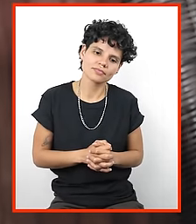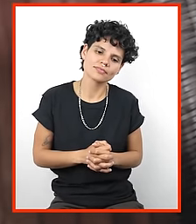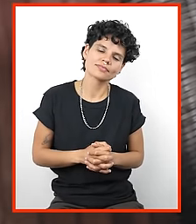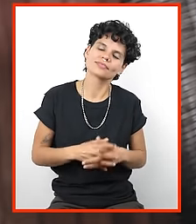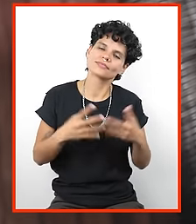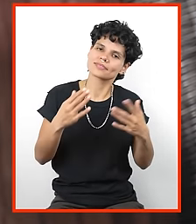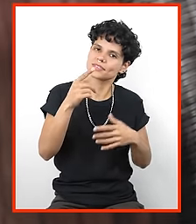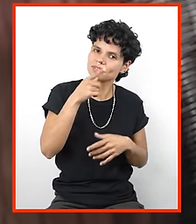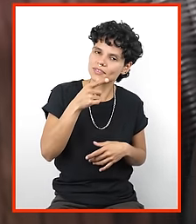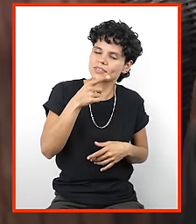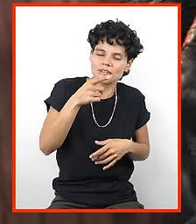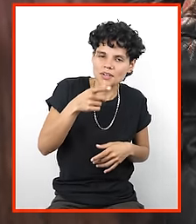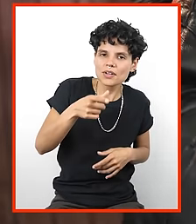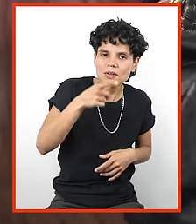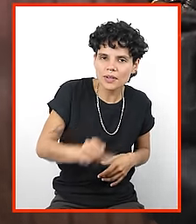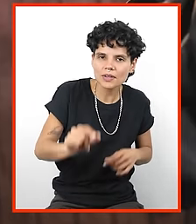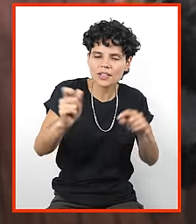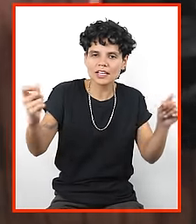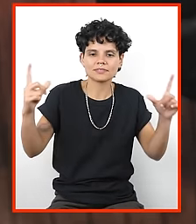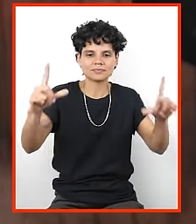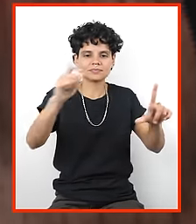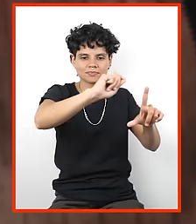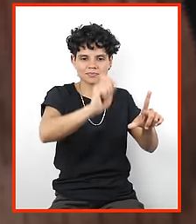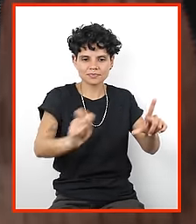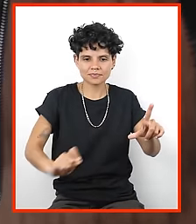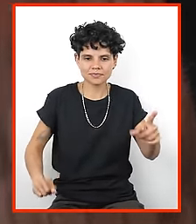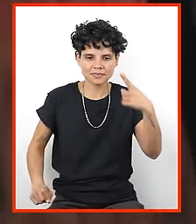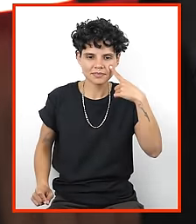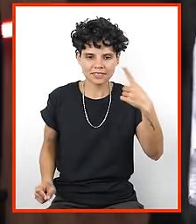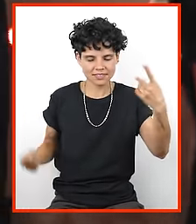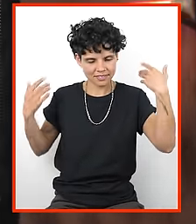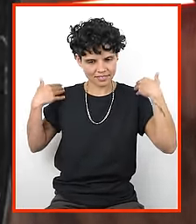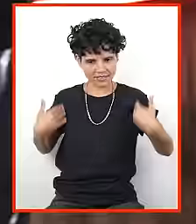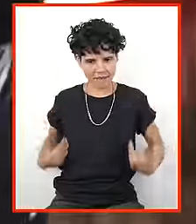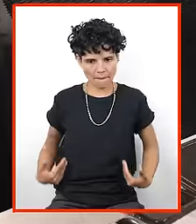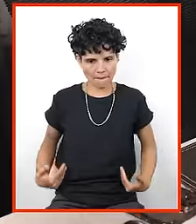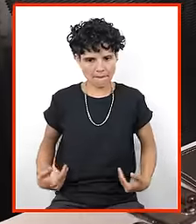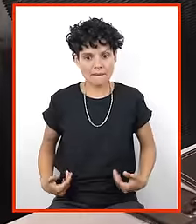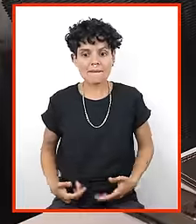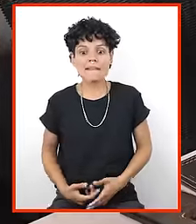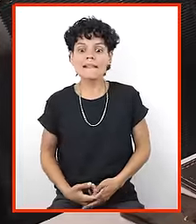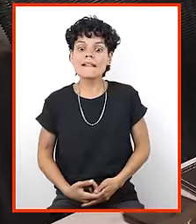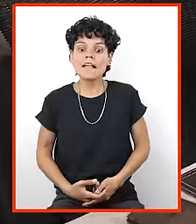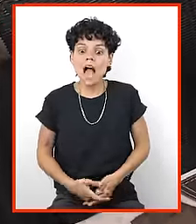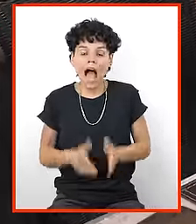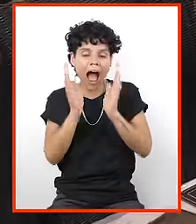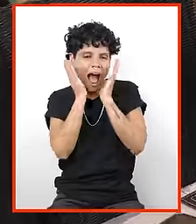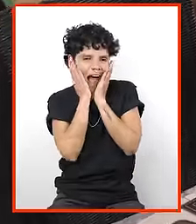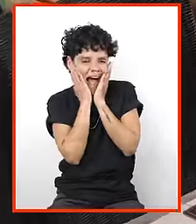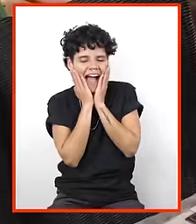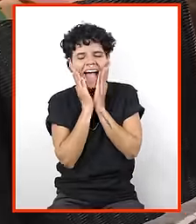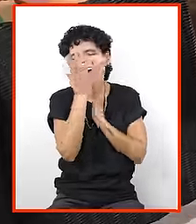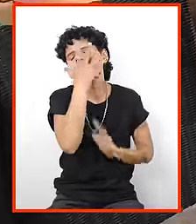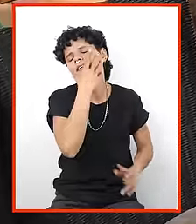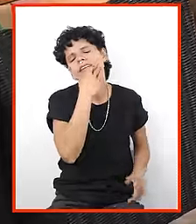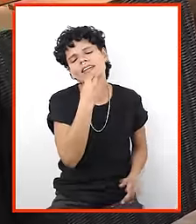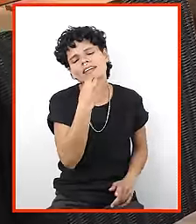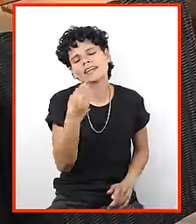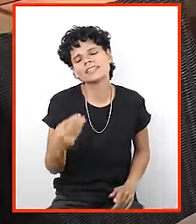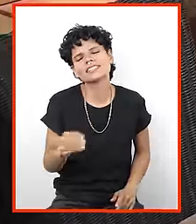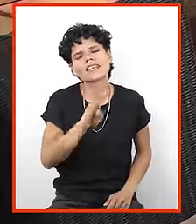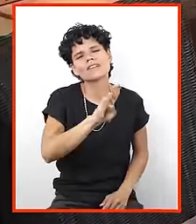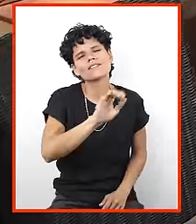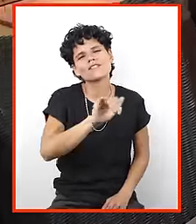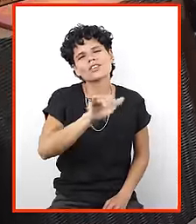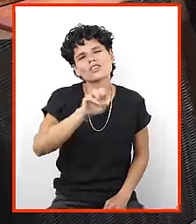Puro autorretrato. Los 10 autorretratos. Mira, qué linda. ¡Ay! Tiene. ¡Ah,